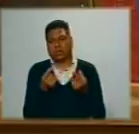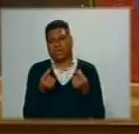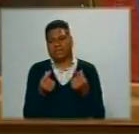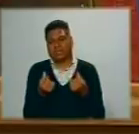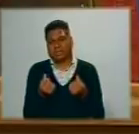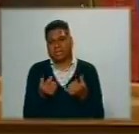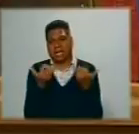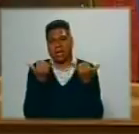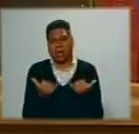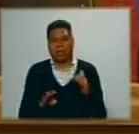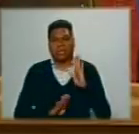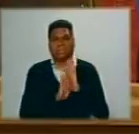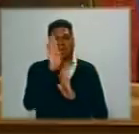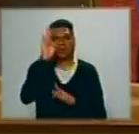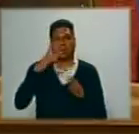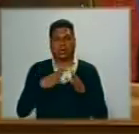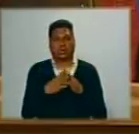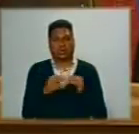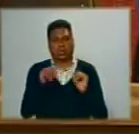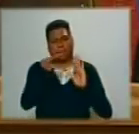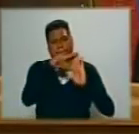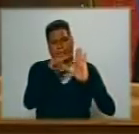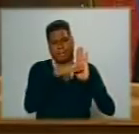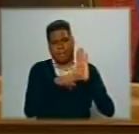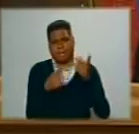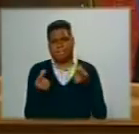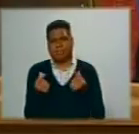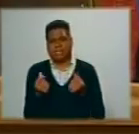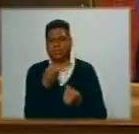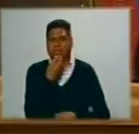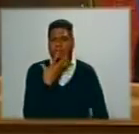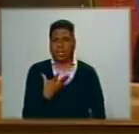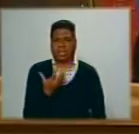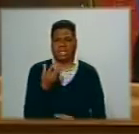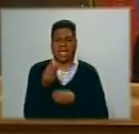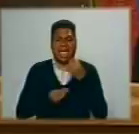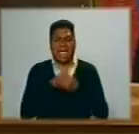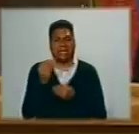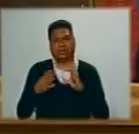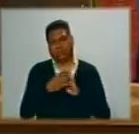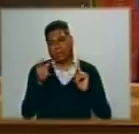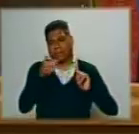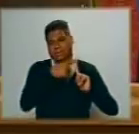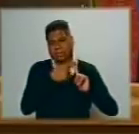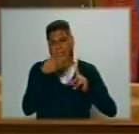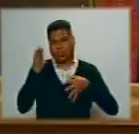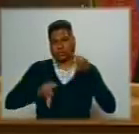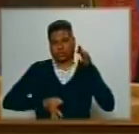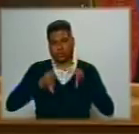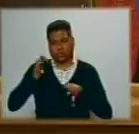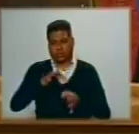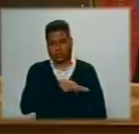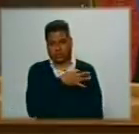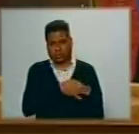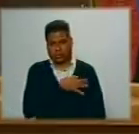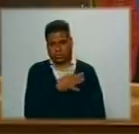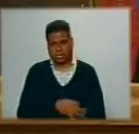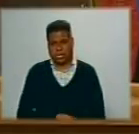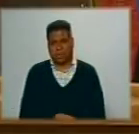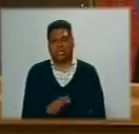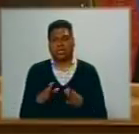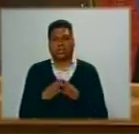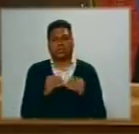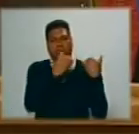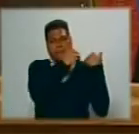y el desarrollo de un sistema de precios de los bienes y servicios fundamentados en los principios de la justicia social, democracia,